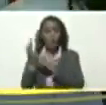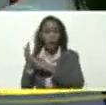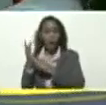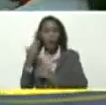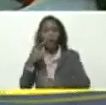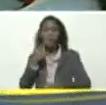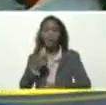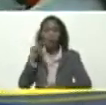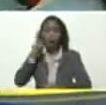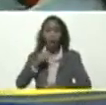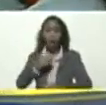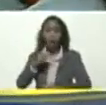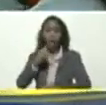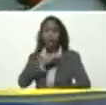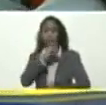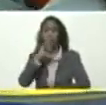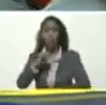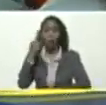Decirle que acá en el Zulia hay